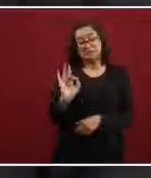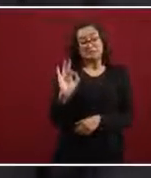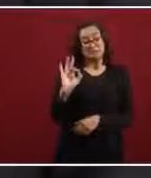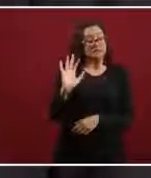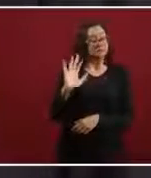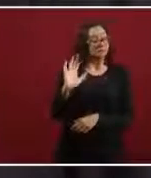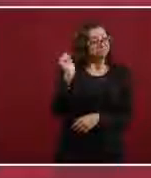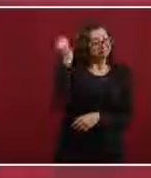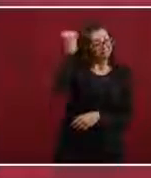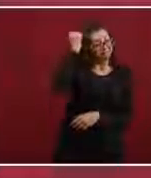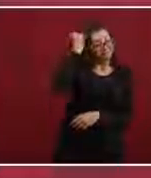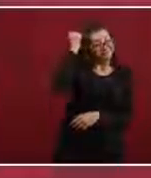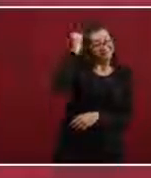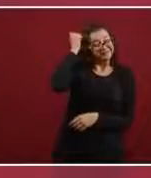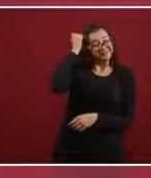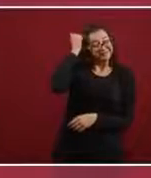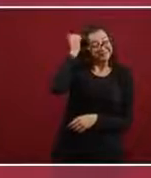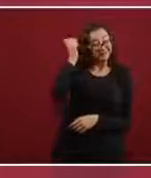regresen,